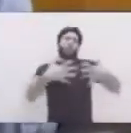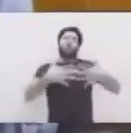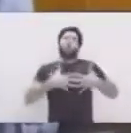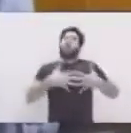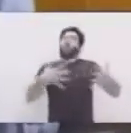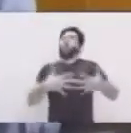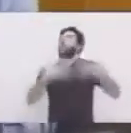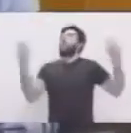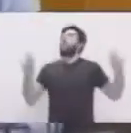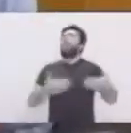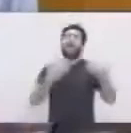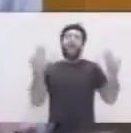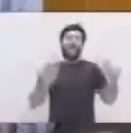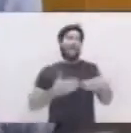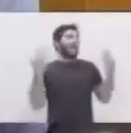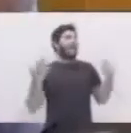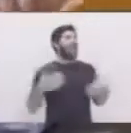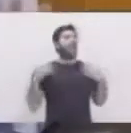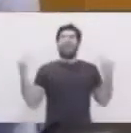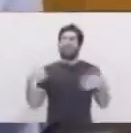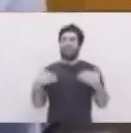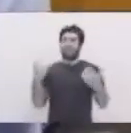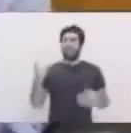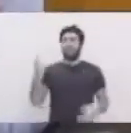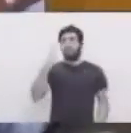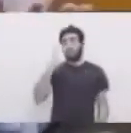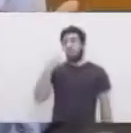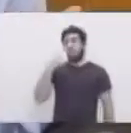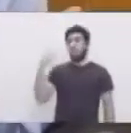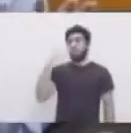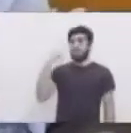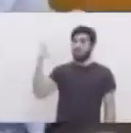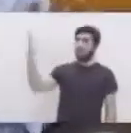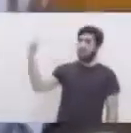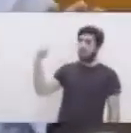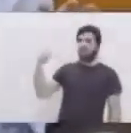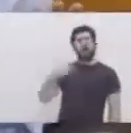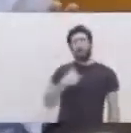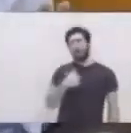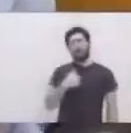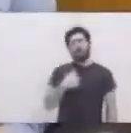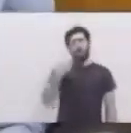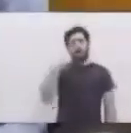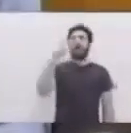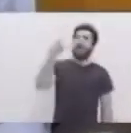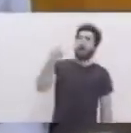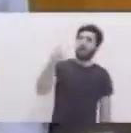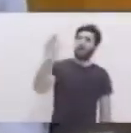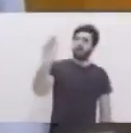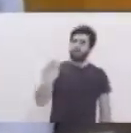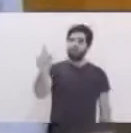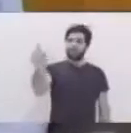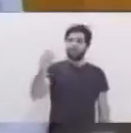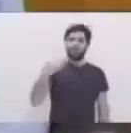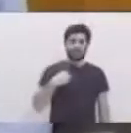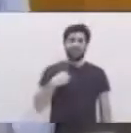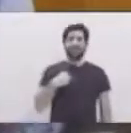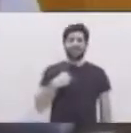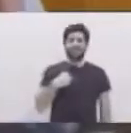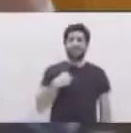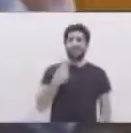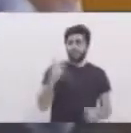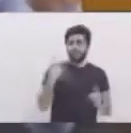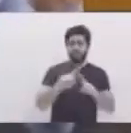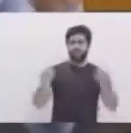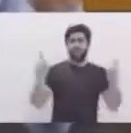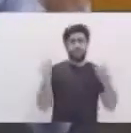tanta felicidad, porque a pesar de lo que sus papás le habían dicho, ella se había dado cuenta que en realidad Nicolás y su familia no eran